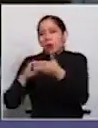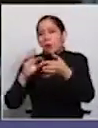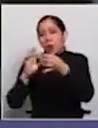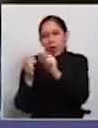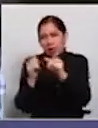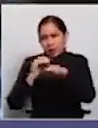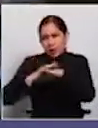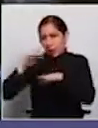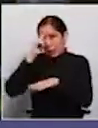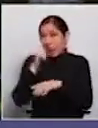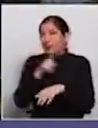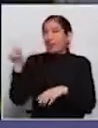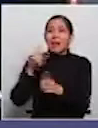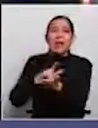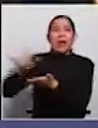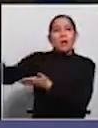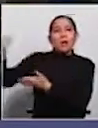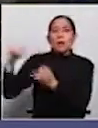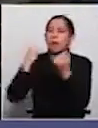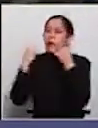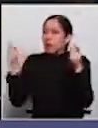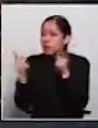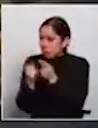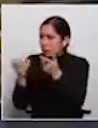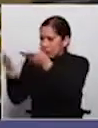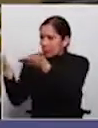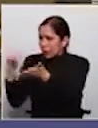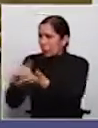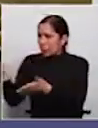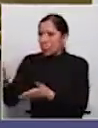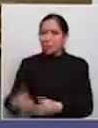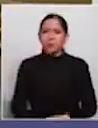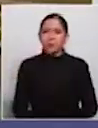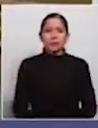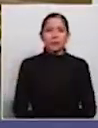el aeropuerto. Con esta información retornamos hasta Estudio Central.